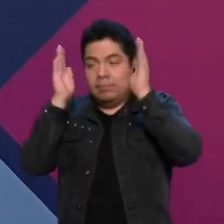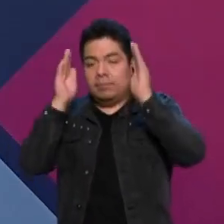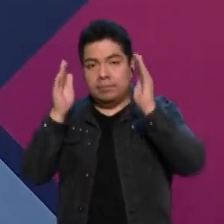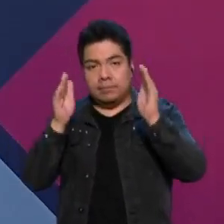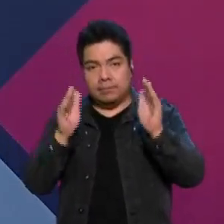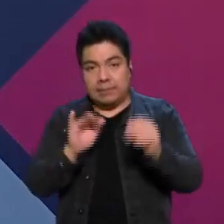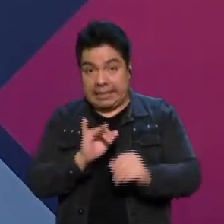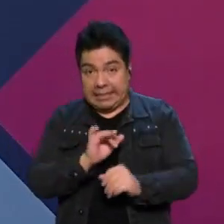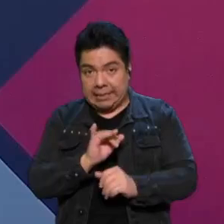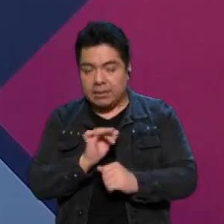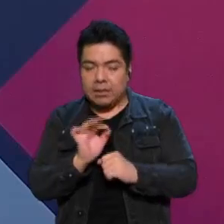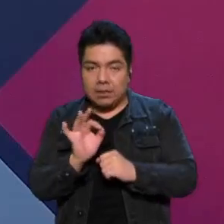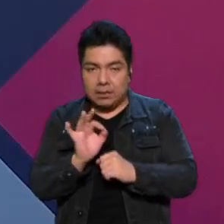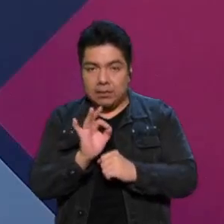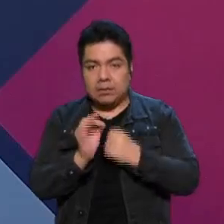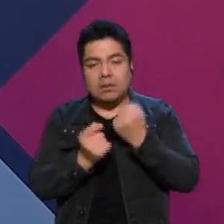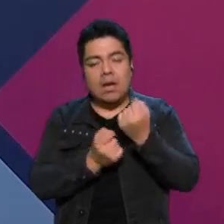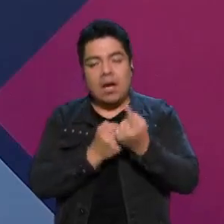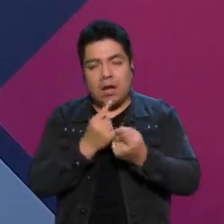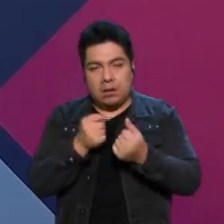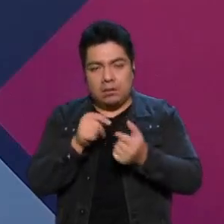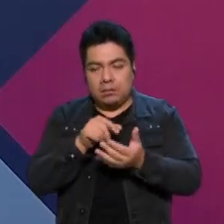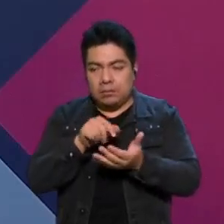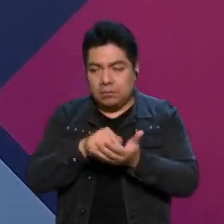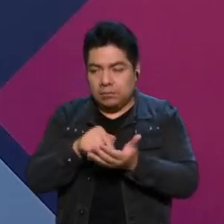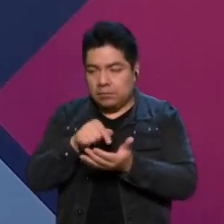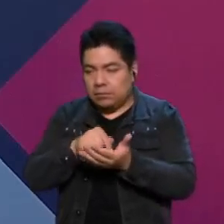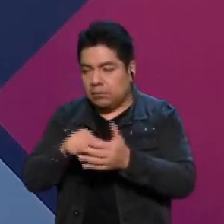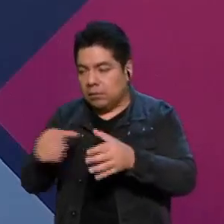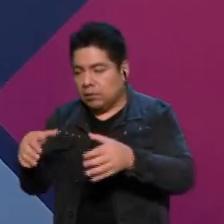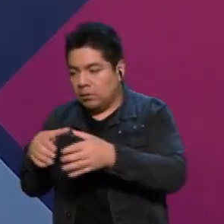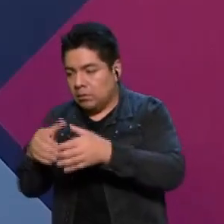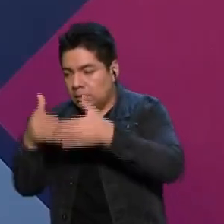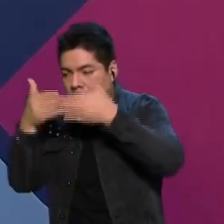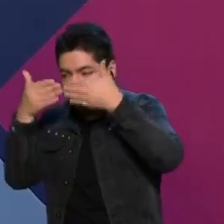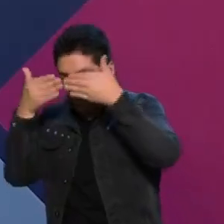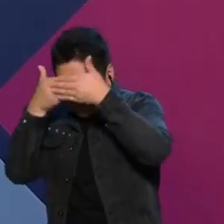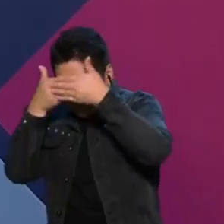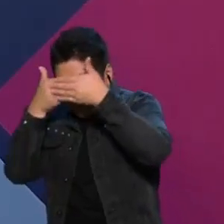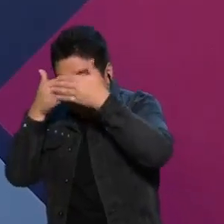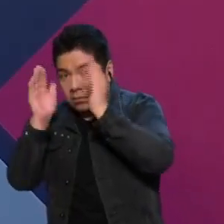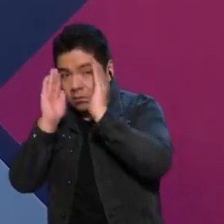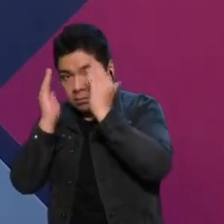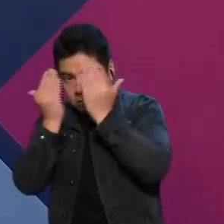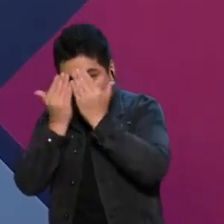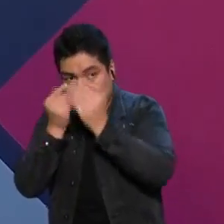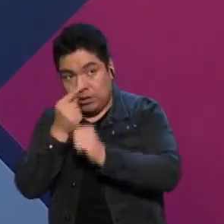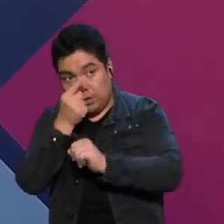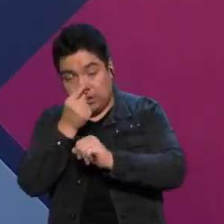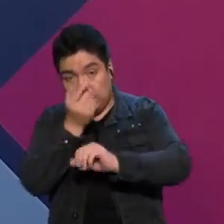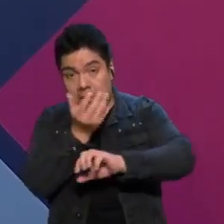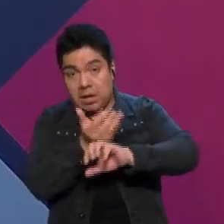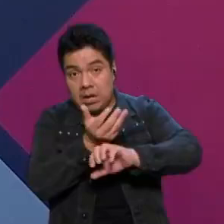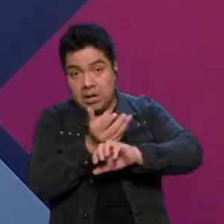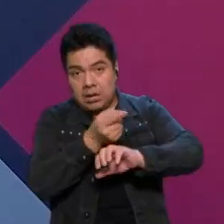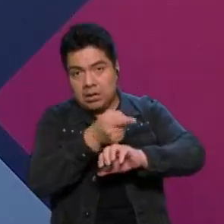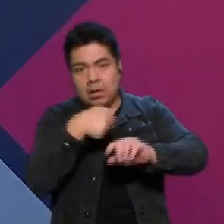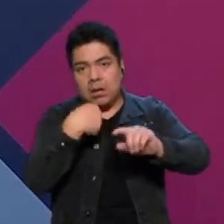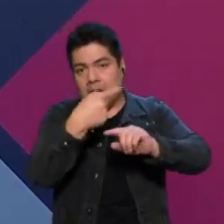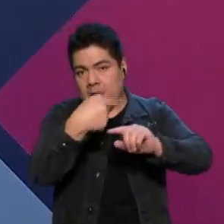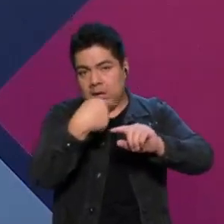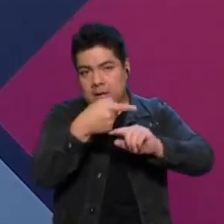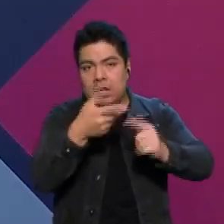de alguna manera en sectores enormemente conservadores en Estados Unidos, que se encuentran en